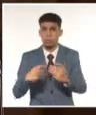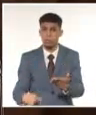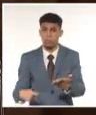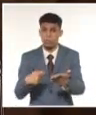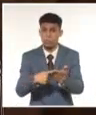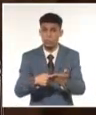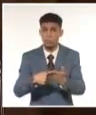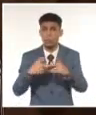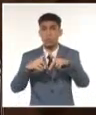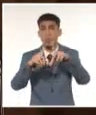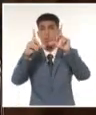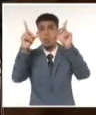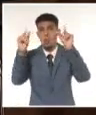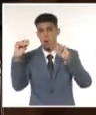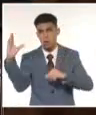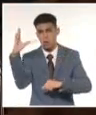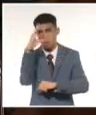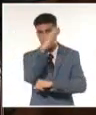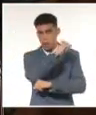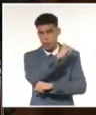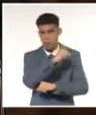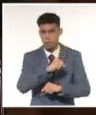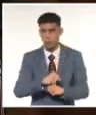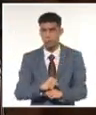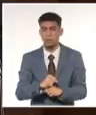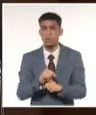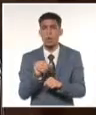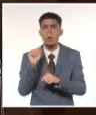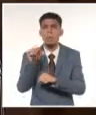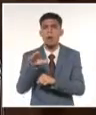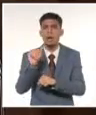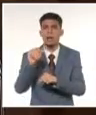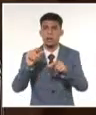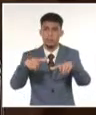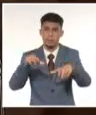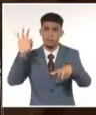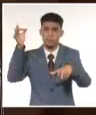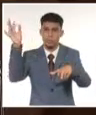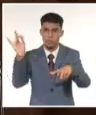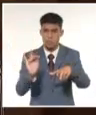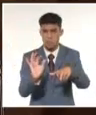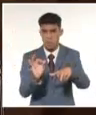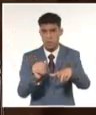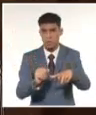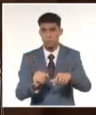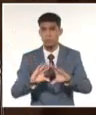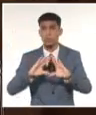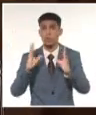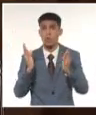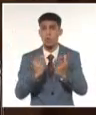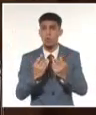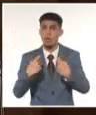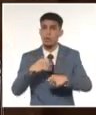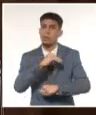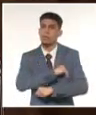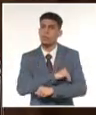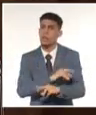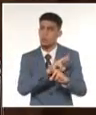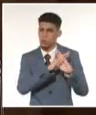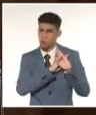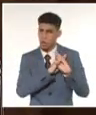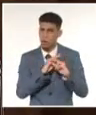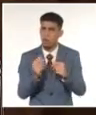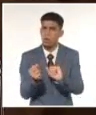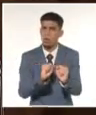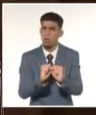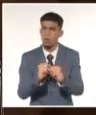todo el país con los emplazamientos de parques solares. Por tanto, todos debemos sentirnos responsables,